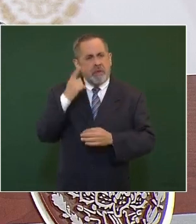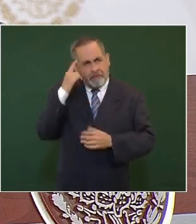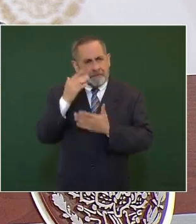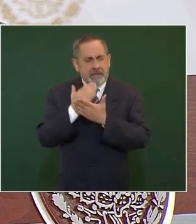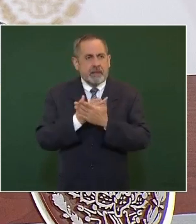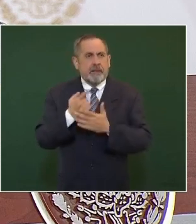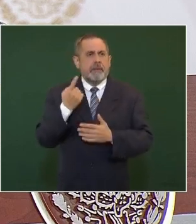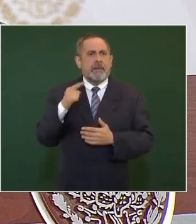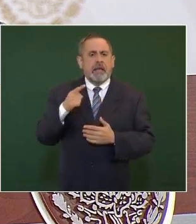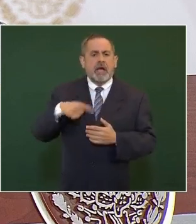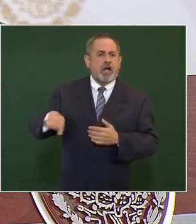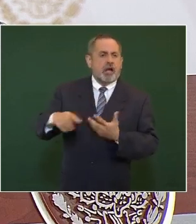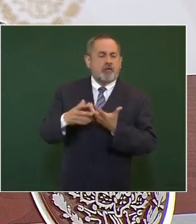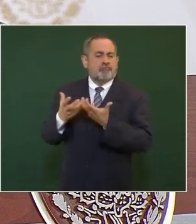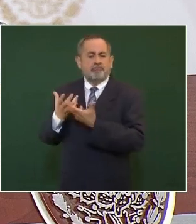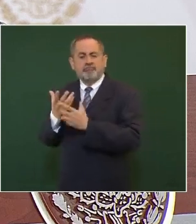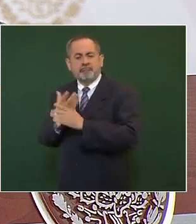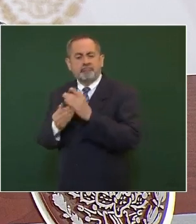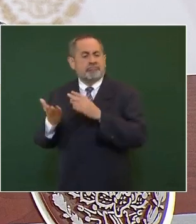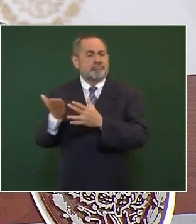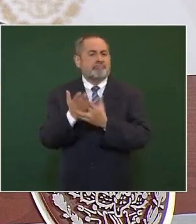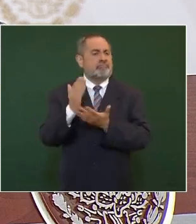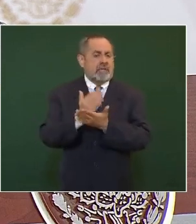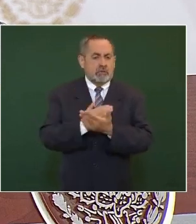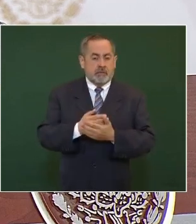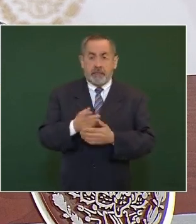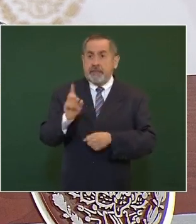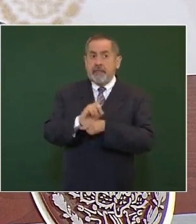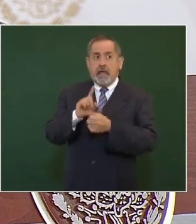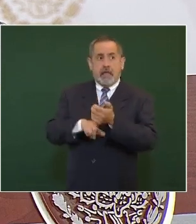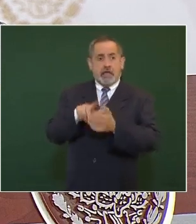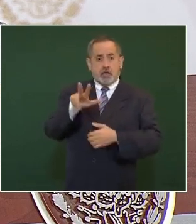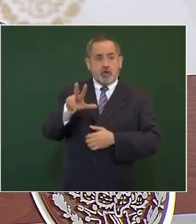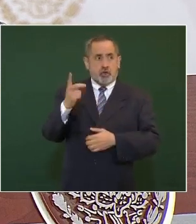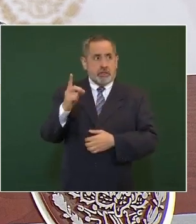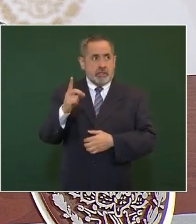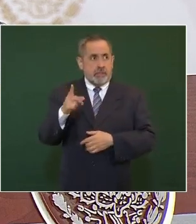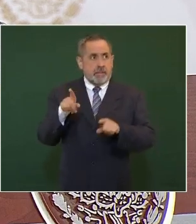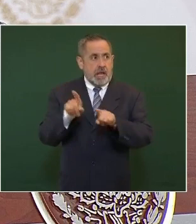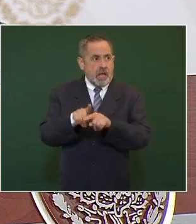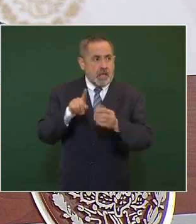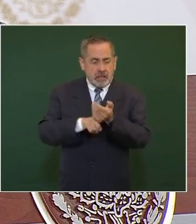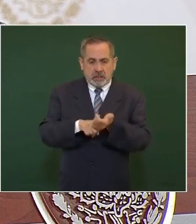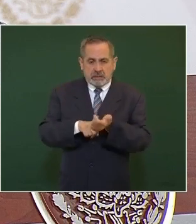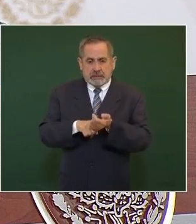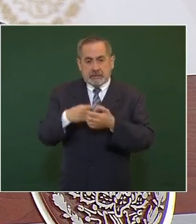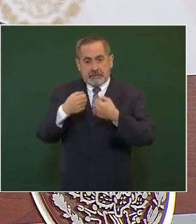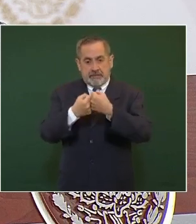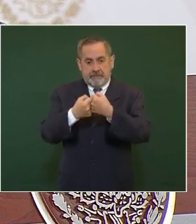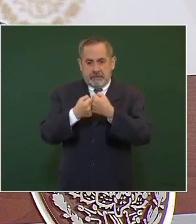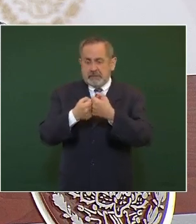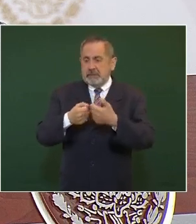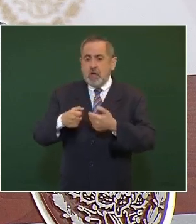a la mitad. Nosotros el 18 de diciembre tuvimos una presión en la frontera